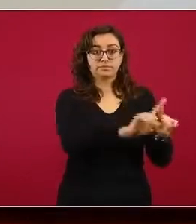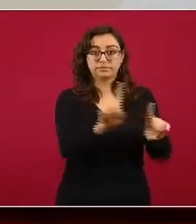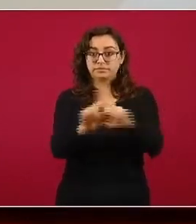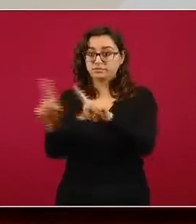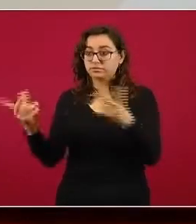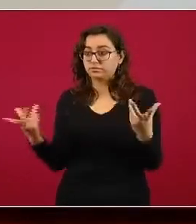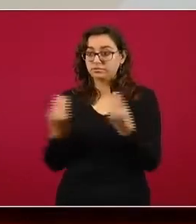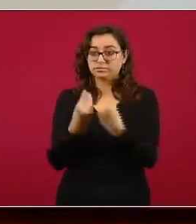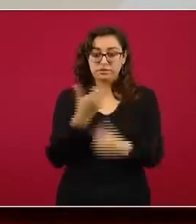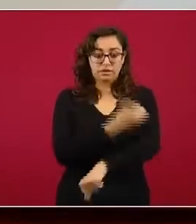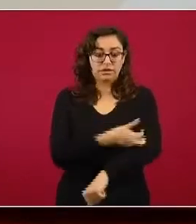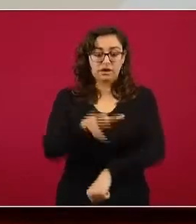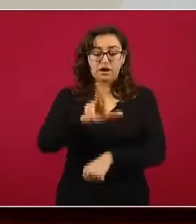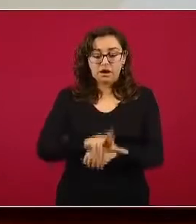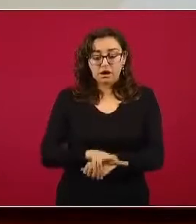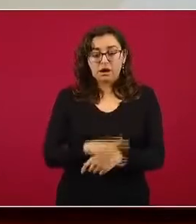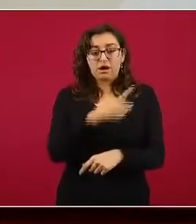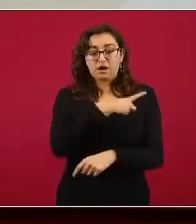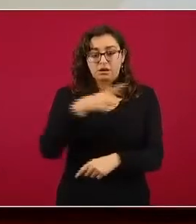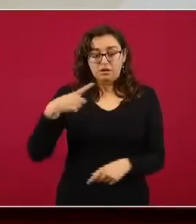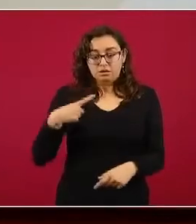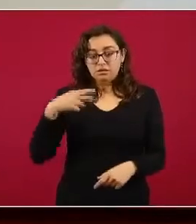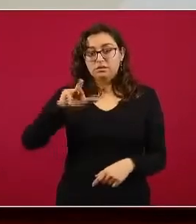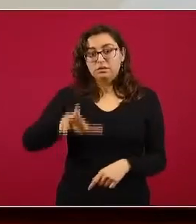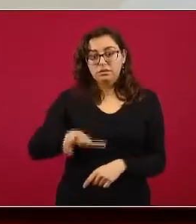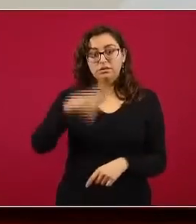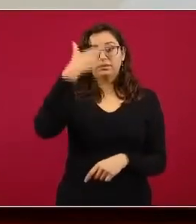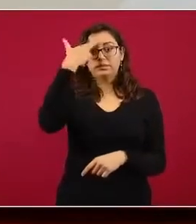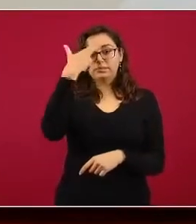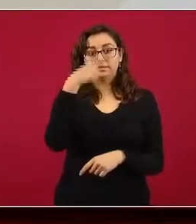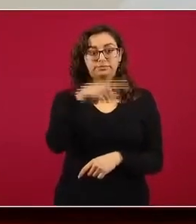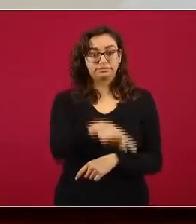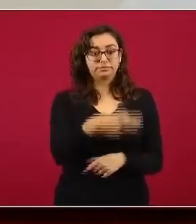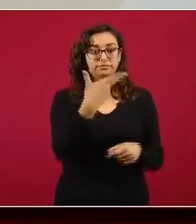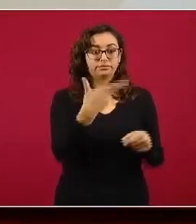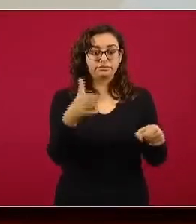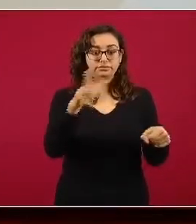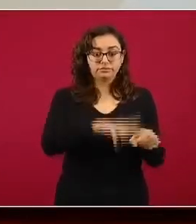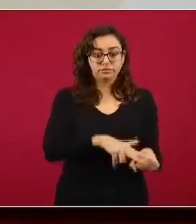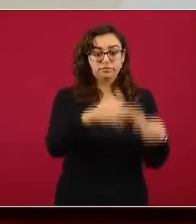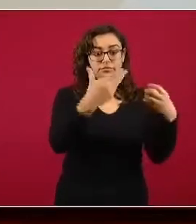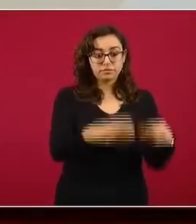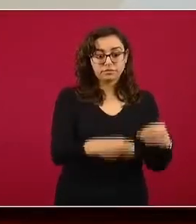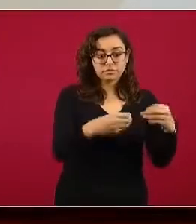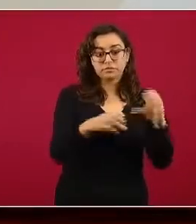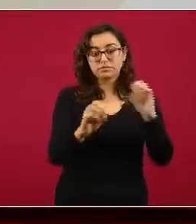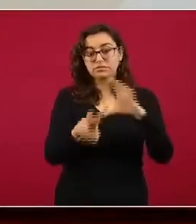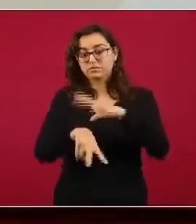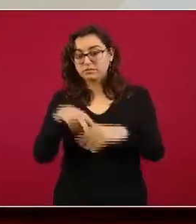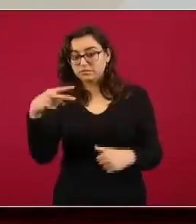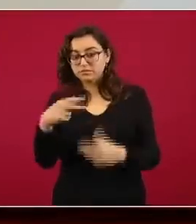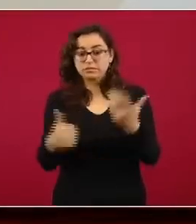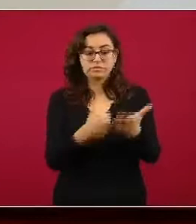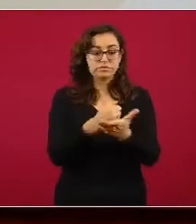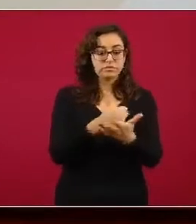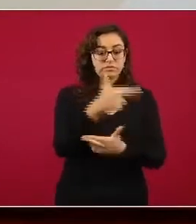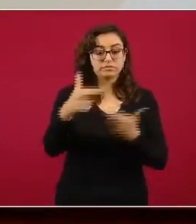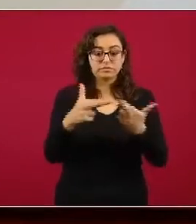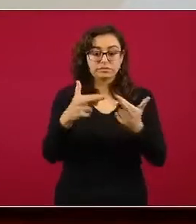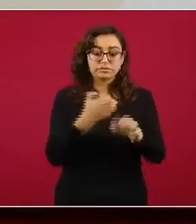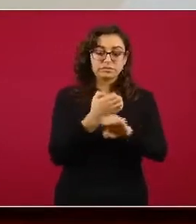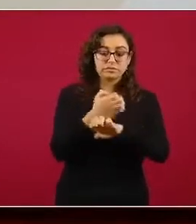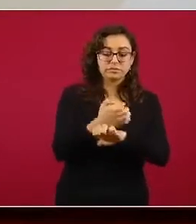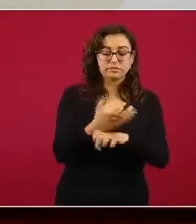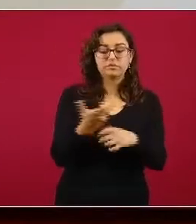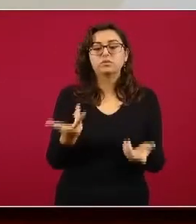la disponibilidad y por lo tanto también la ocupación hospitalaria en una ciudad, en una región, en un estado, va a estar